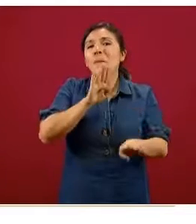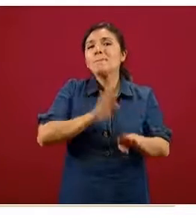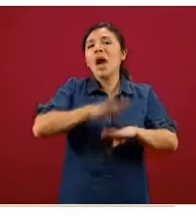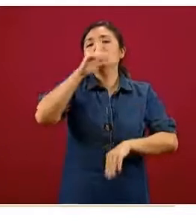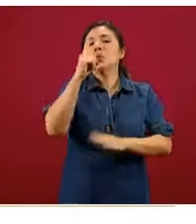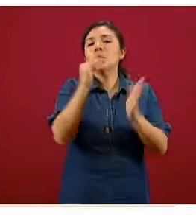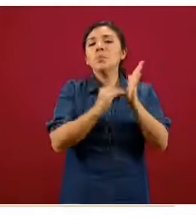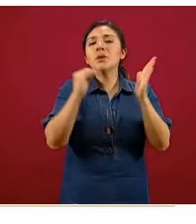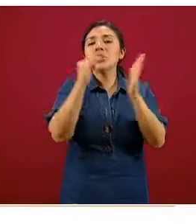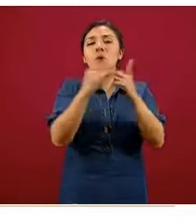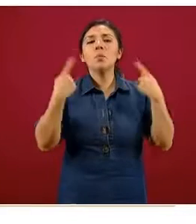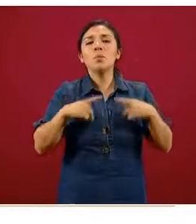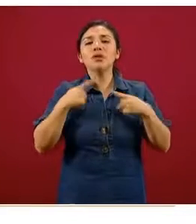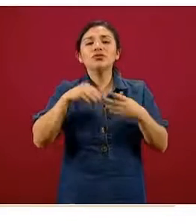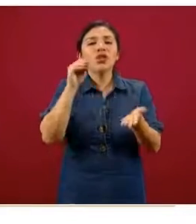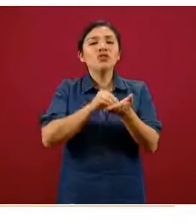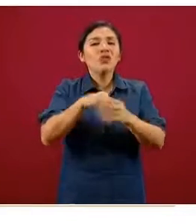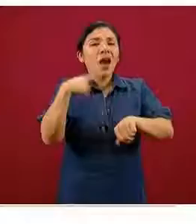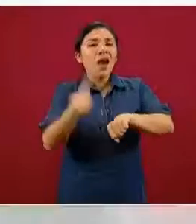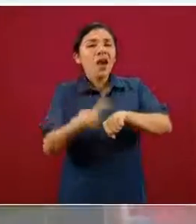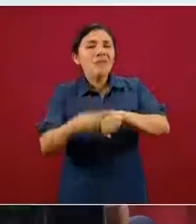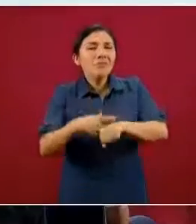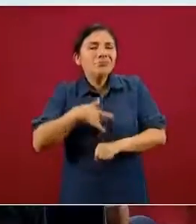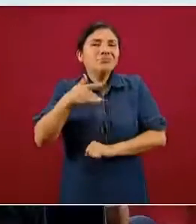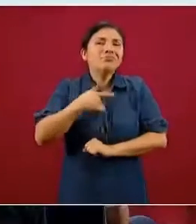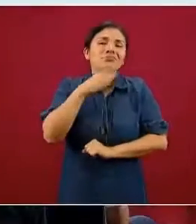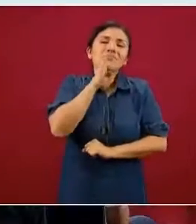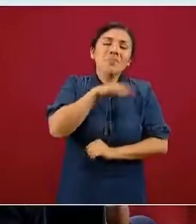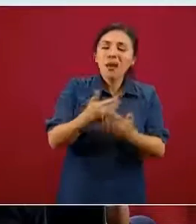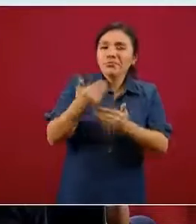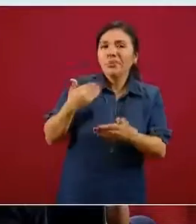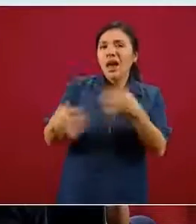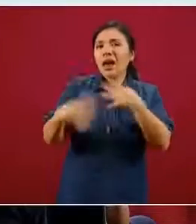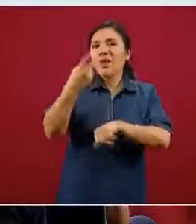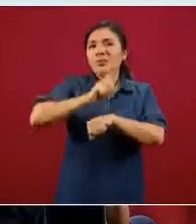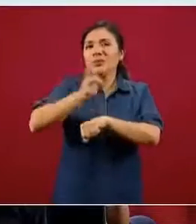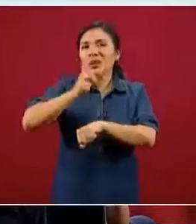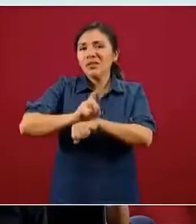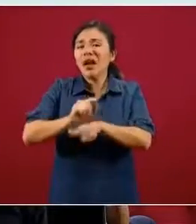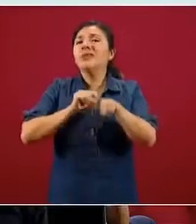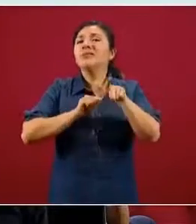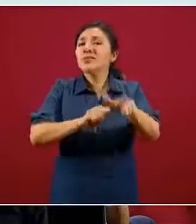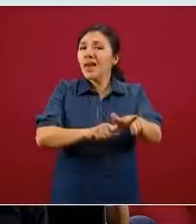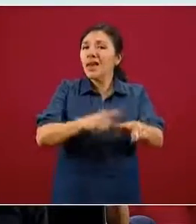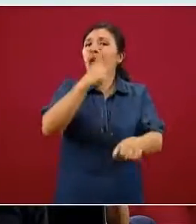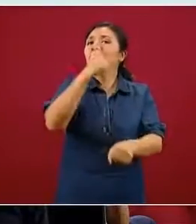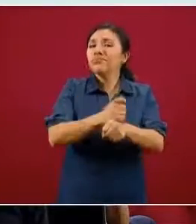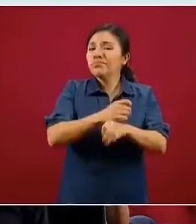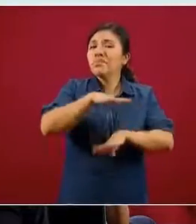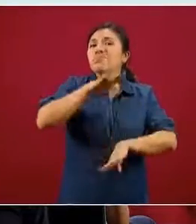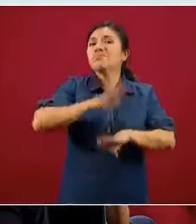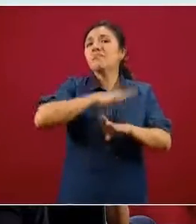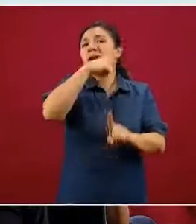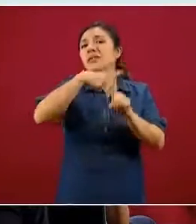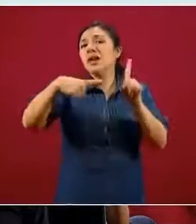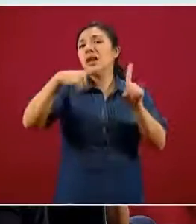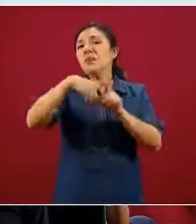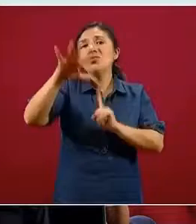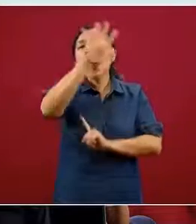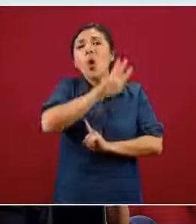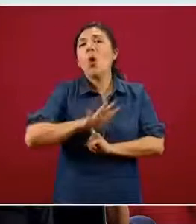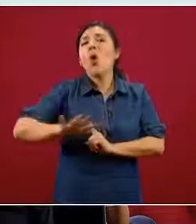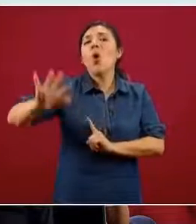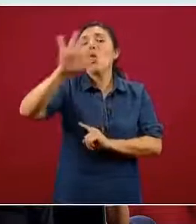de 1 millón de casos con inicio de síntomas en los últimos 14 días, sigue representando más de la mitad de toda